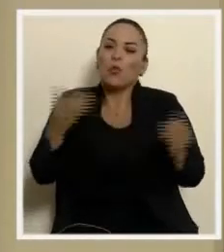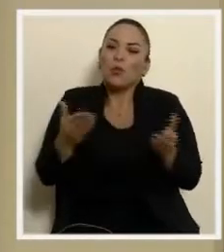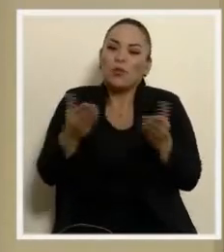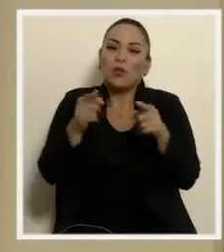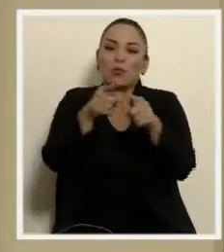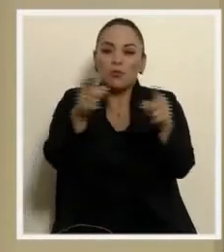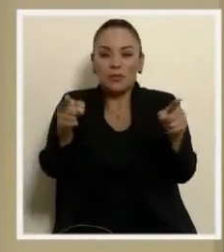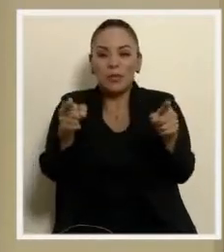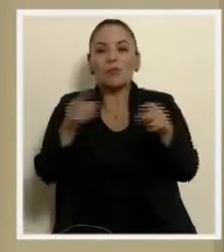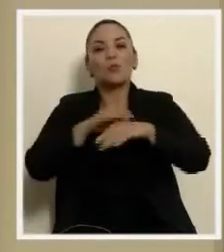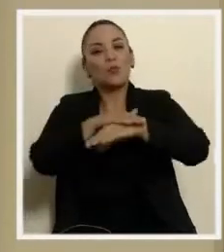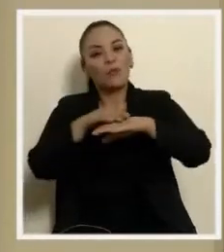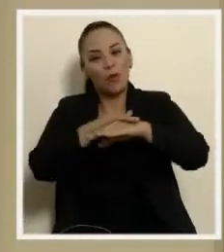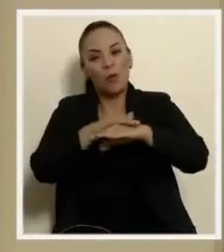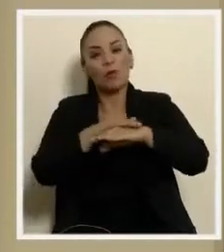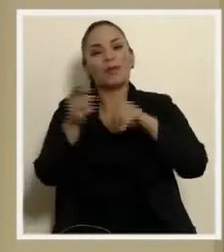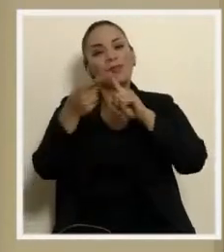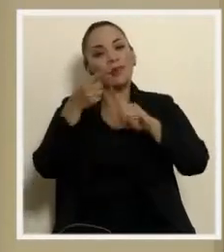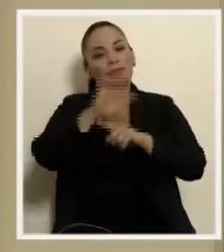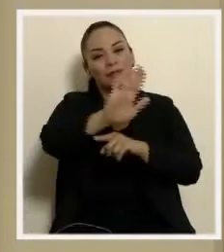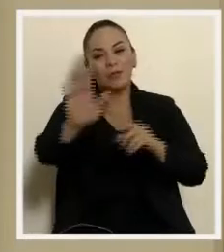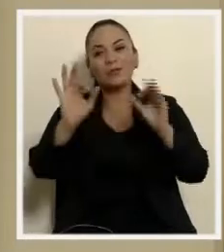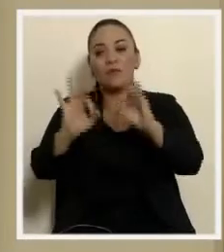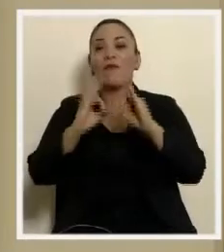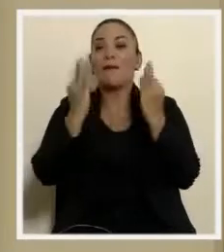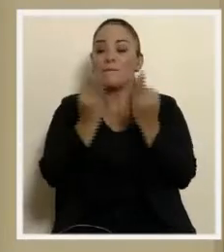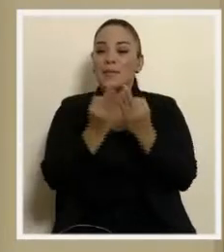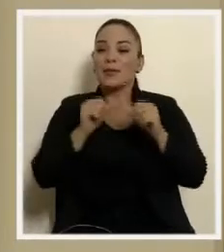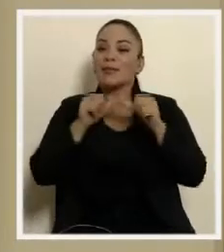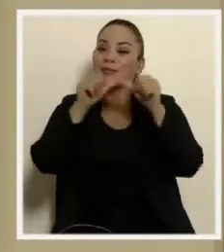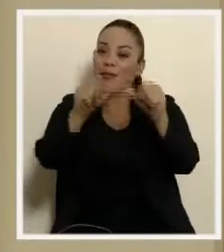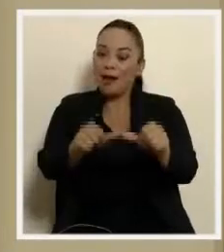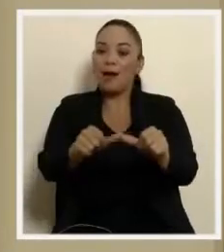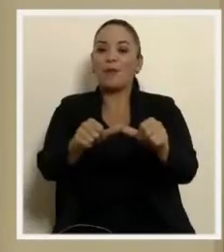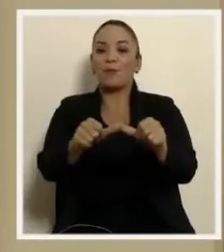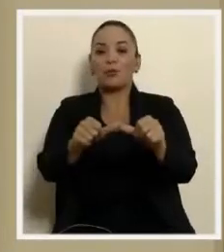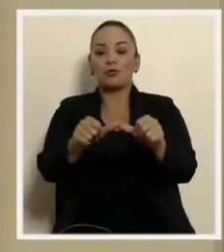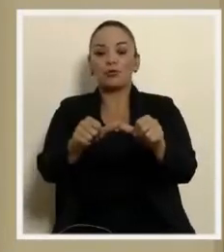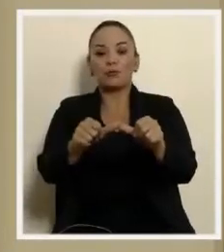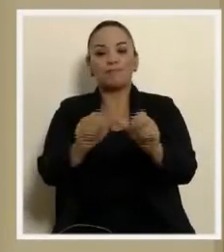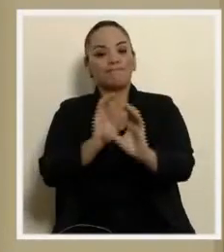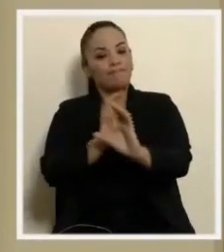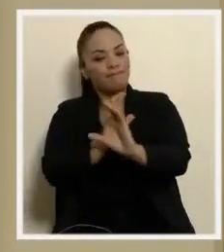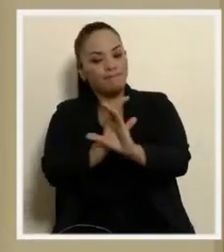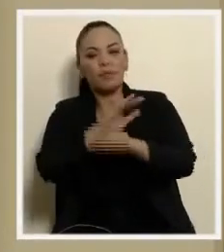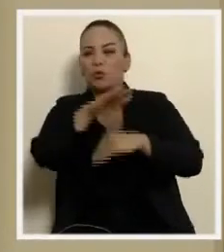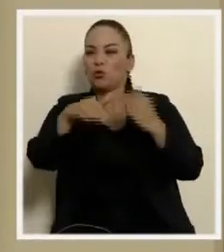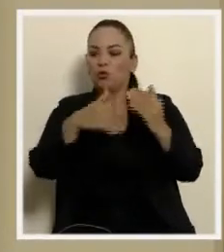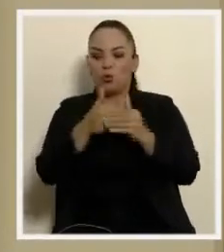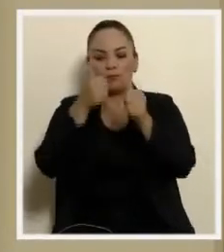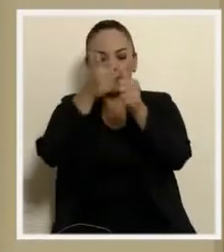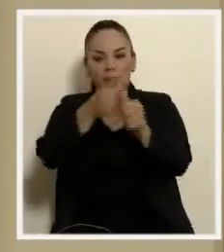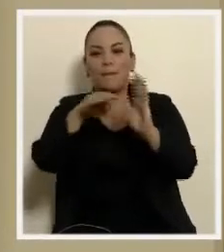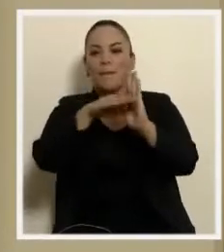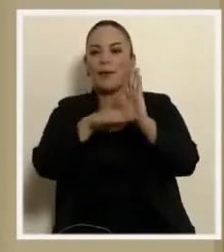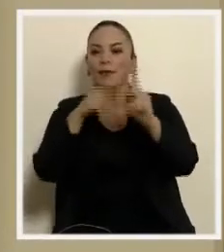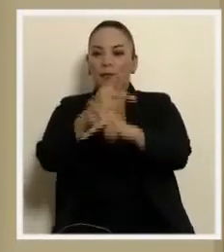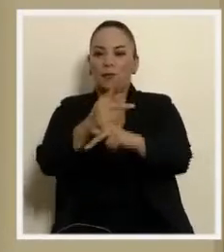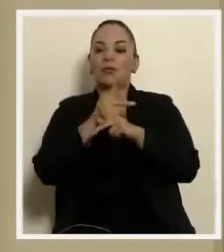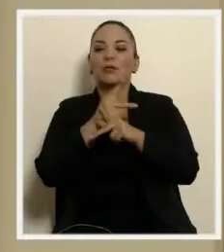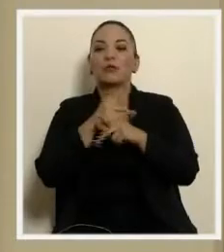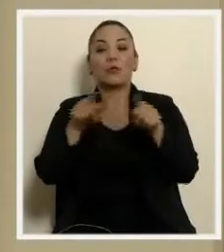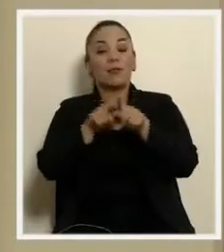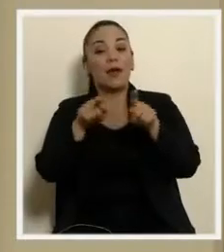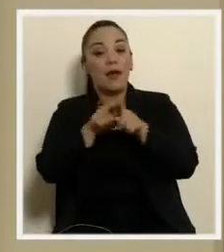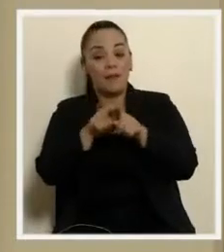que por favor desde nuestra familia sigamos estrictamente las medidas de protección, pero también